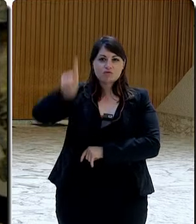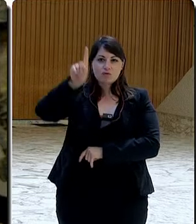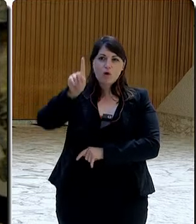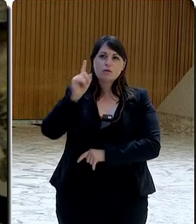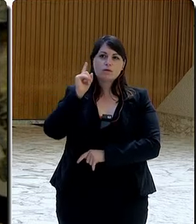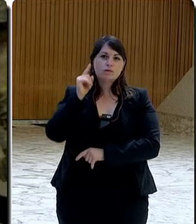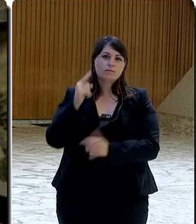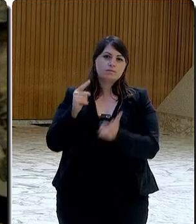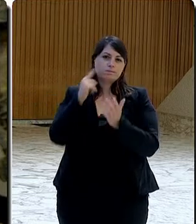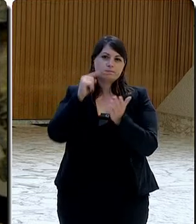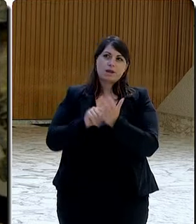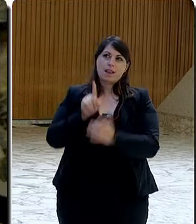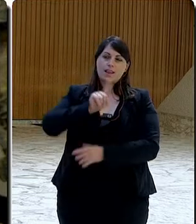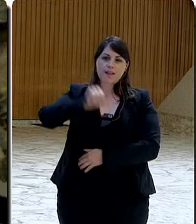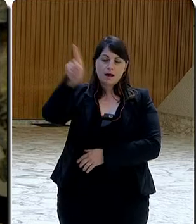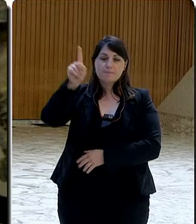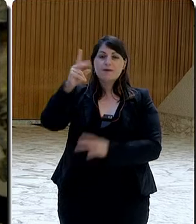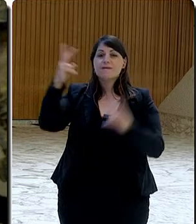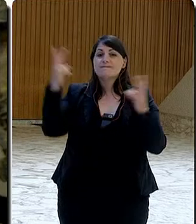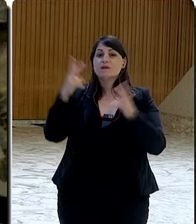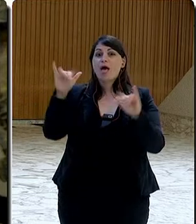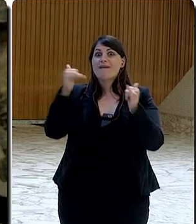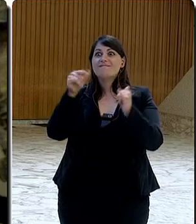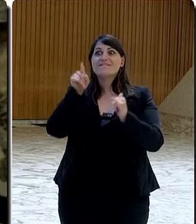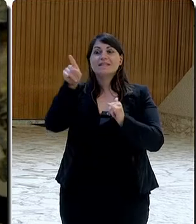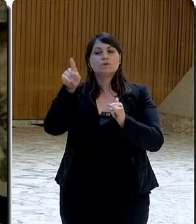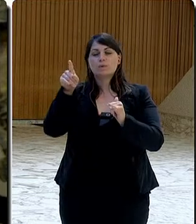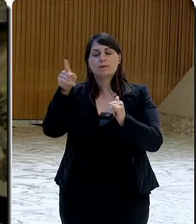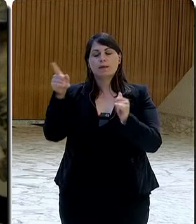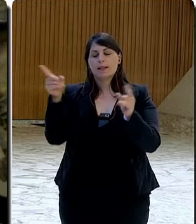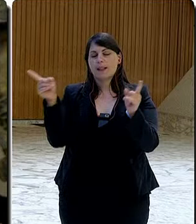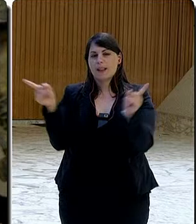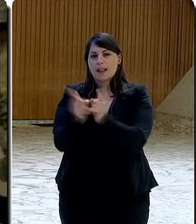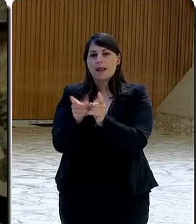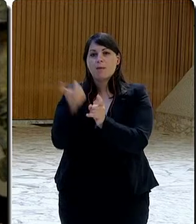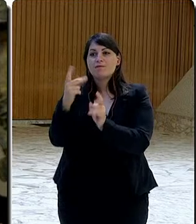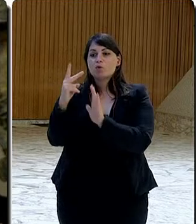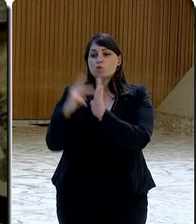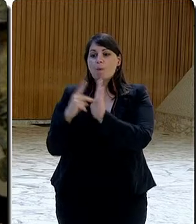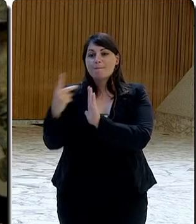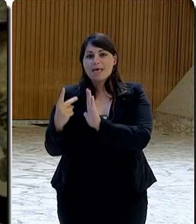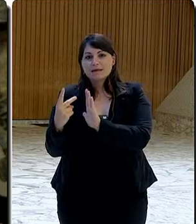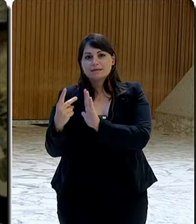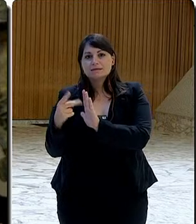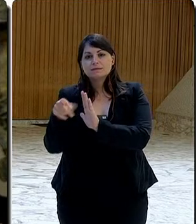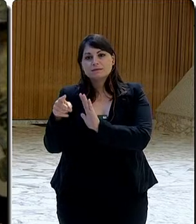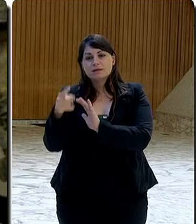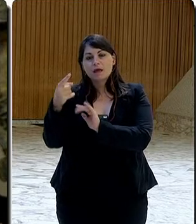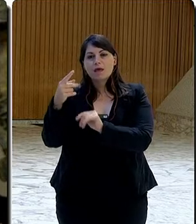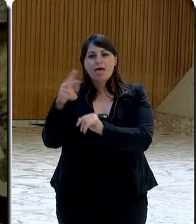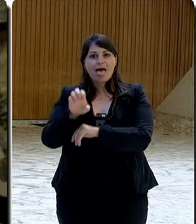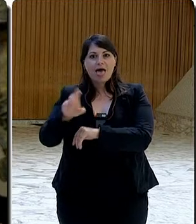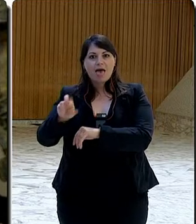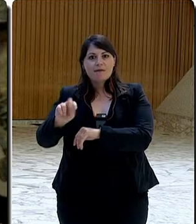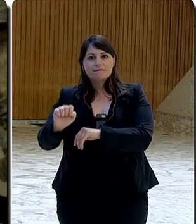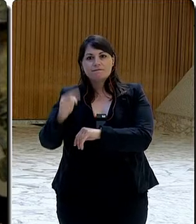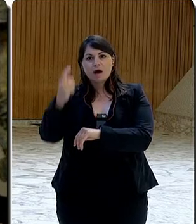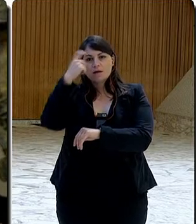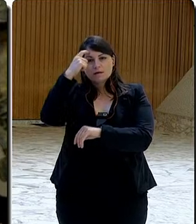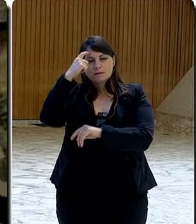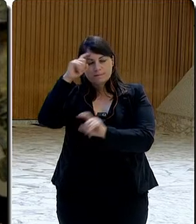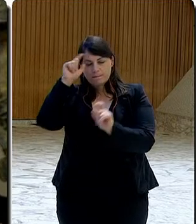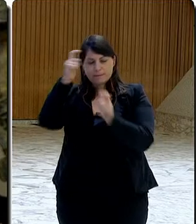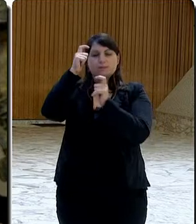los 2 meses de su marcha, sufrió un aneurisma. Fue ingresada en un hospital de León. Los